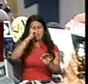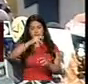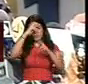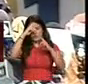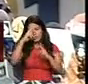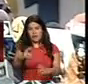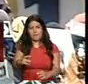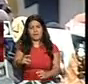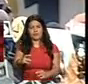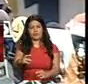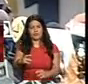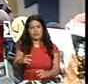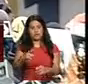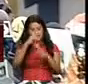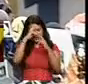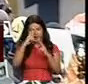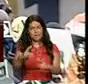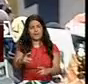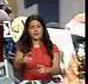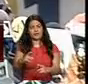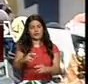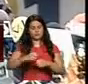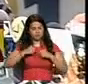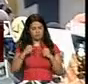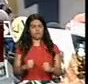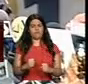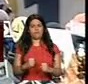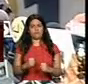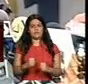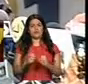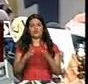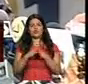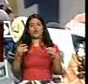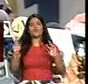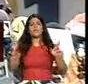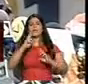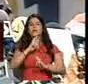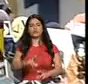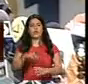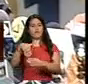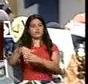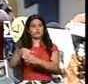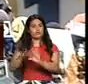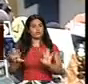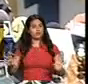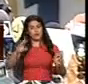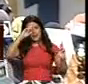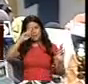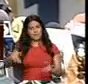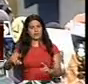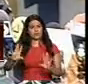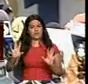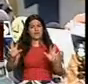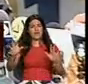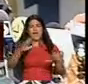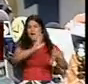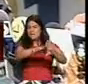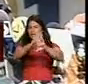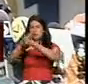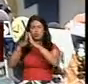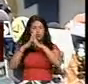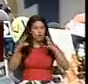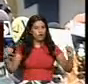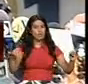reconocimiento digno Gallardo de los resultados electorales desde una vez a todos vamos a